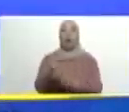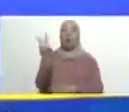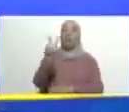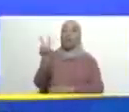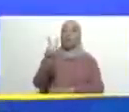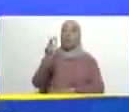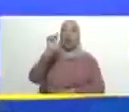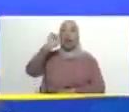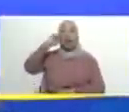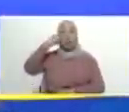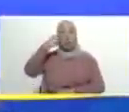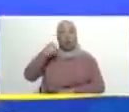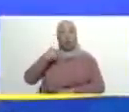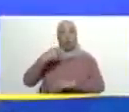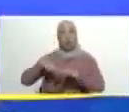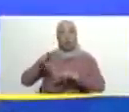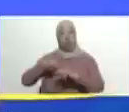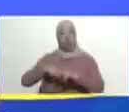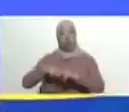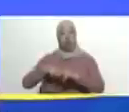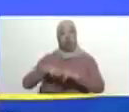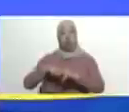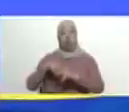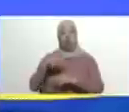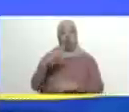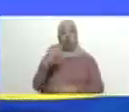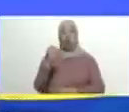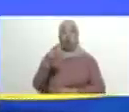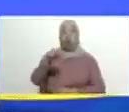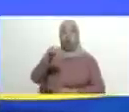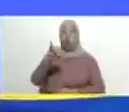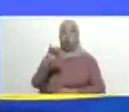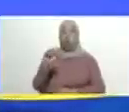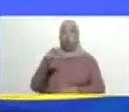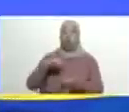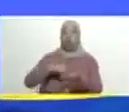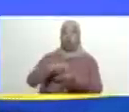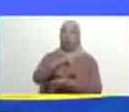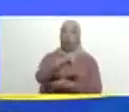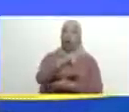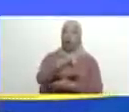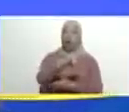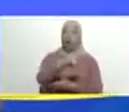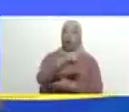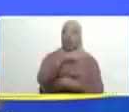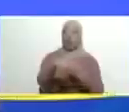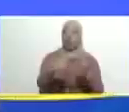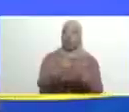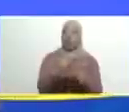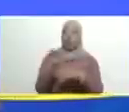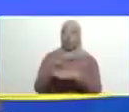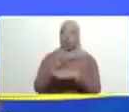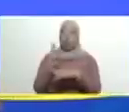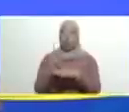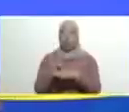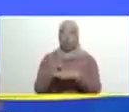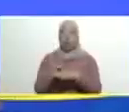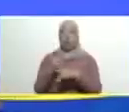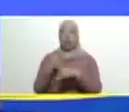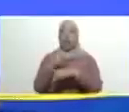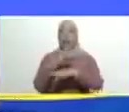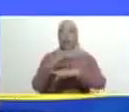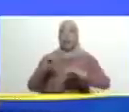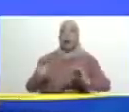niña que Viasa iba a Barbados, iba a Aruba, a